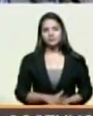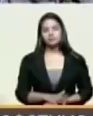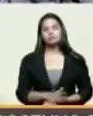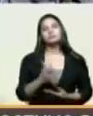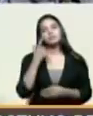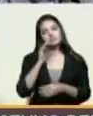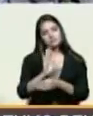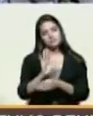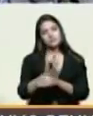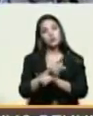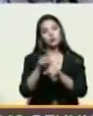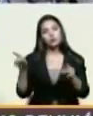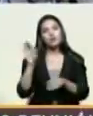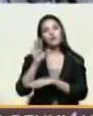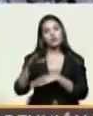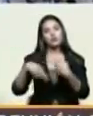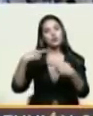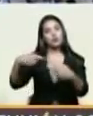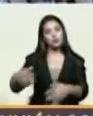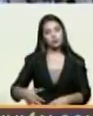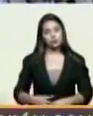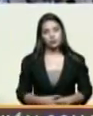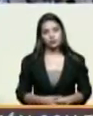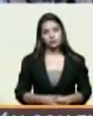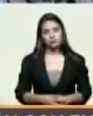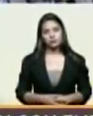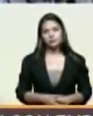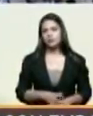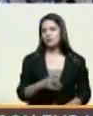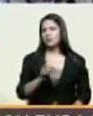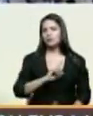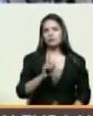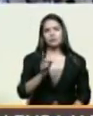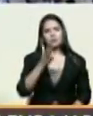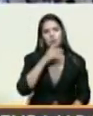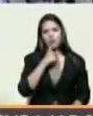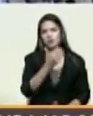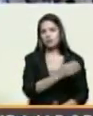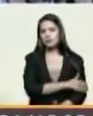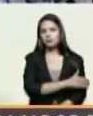Cuídense, que ustedes son el futuro de la revolución. No tiene la derecha